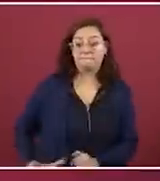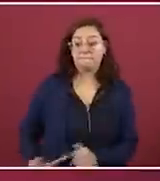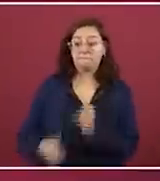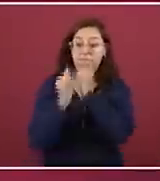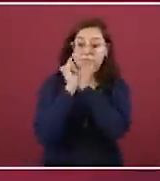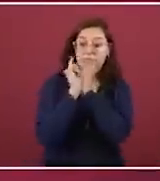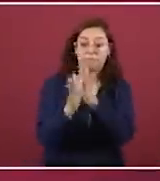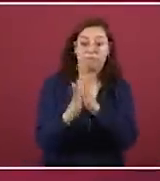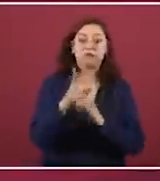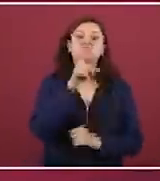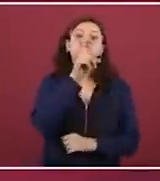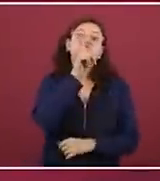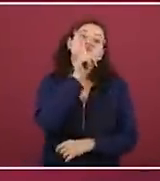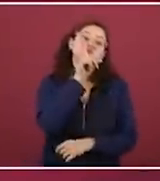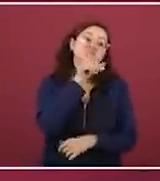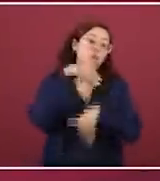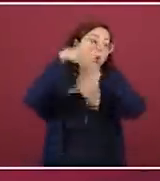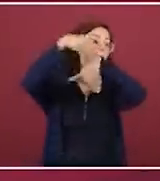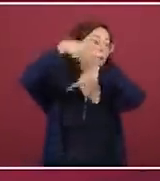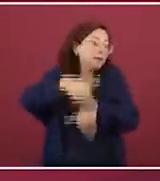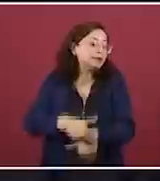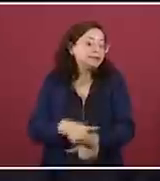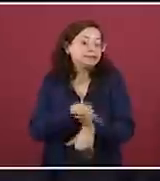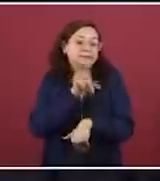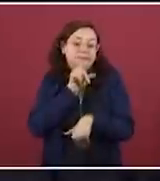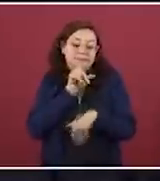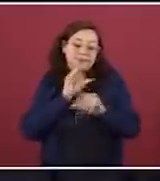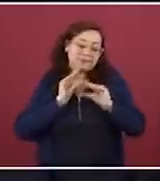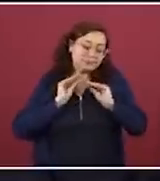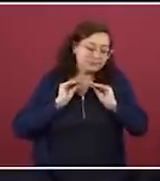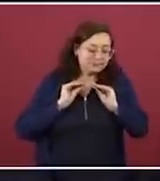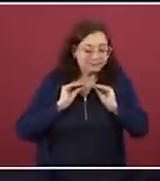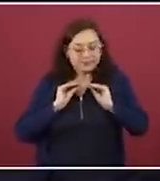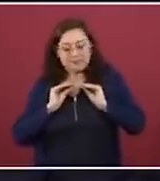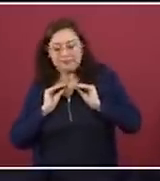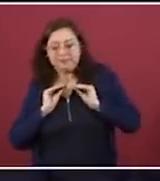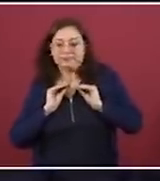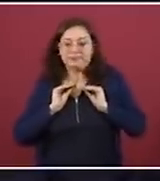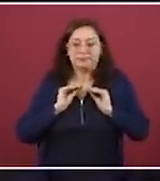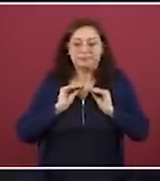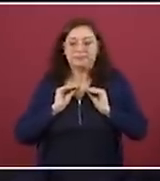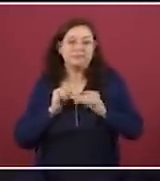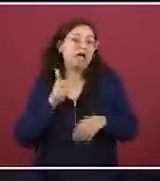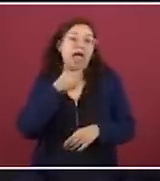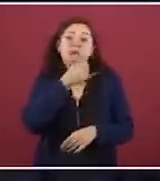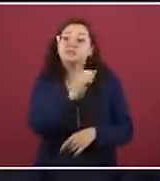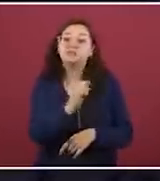Obedecer y callar es la obligación del vasallo.